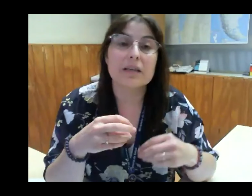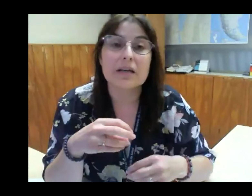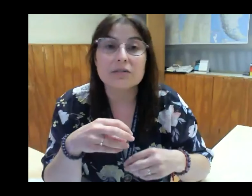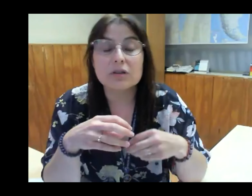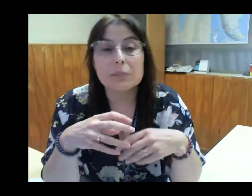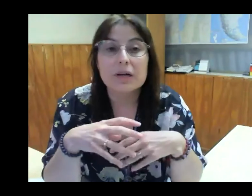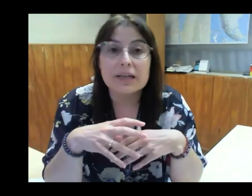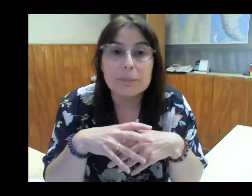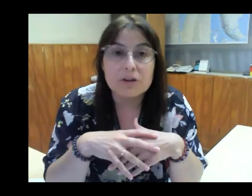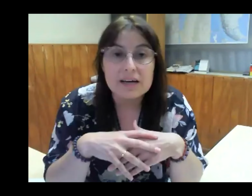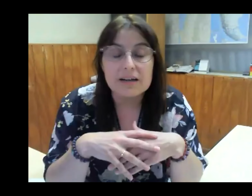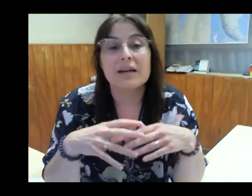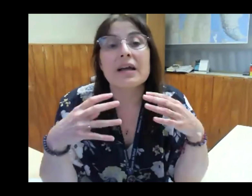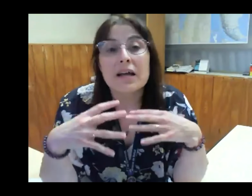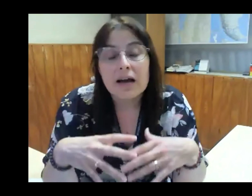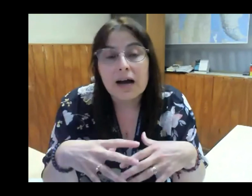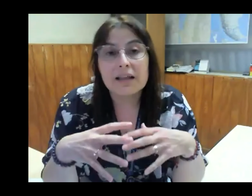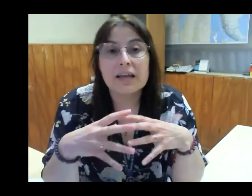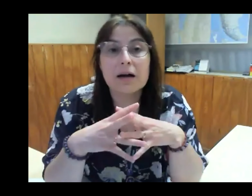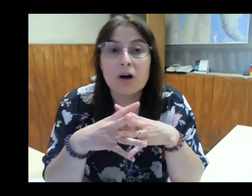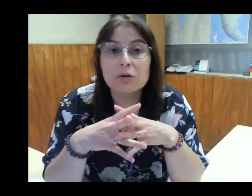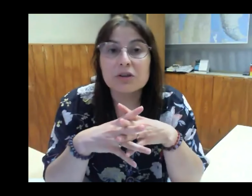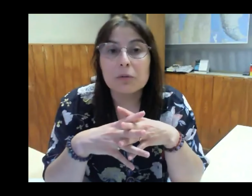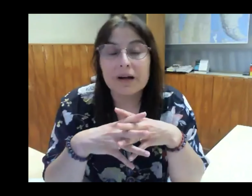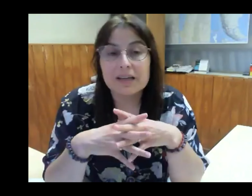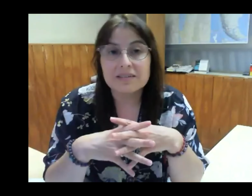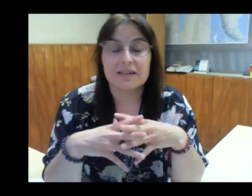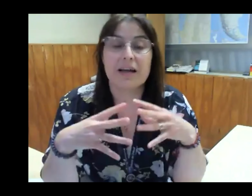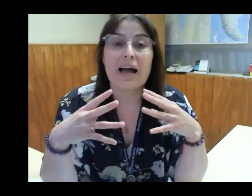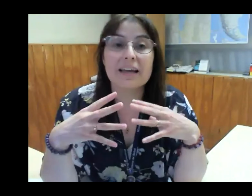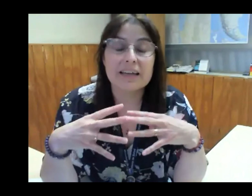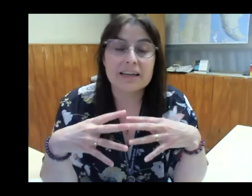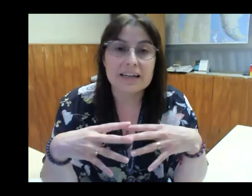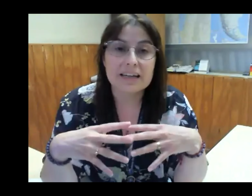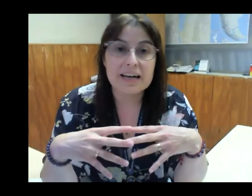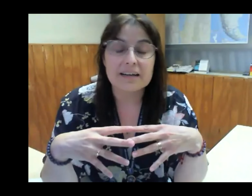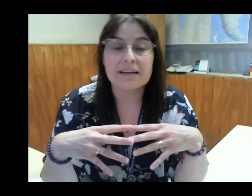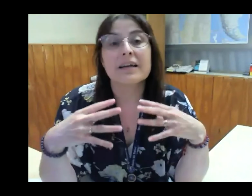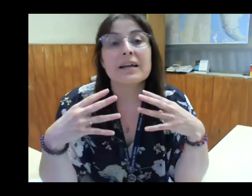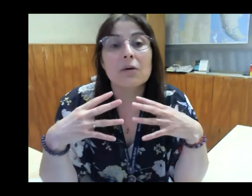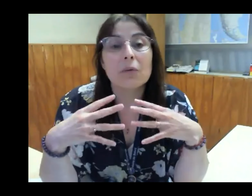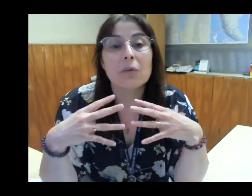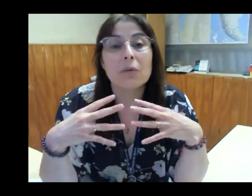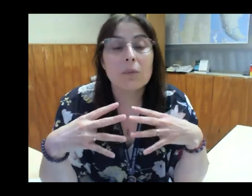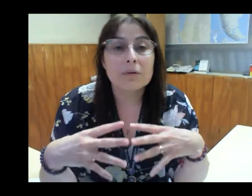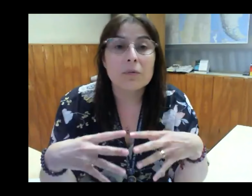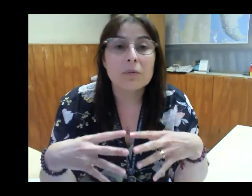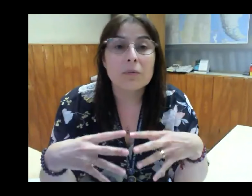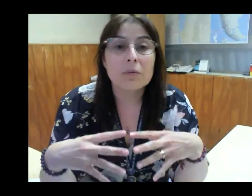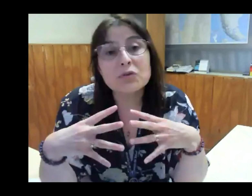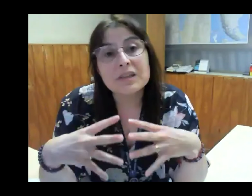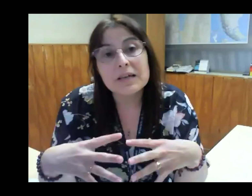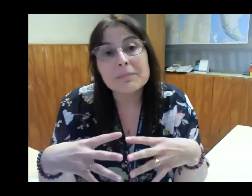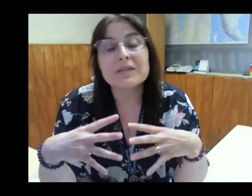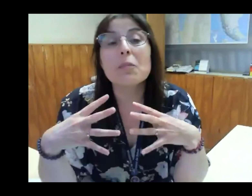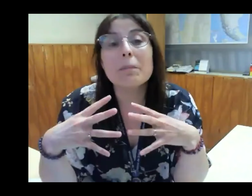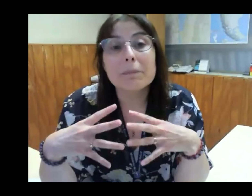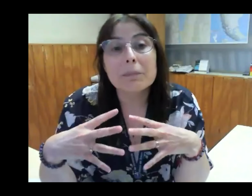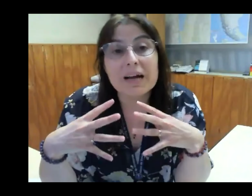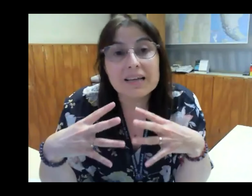de investigación que puedan apoyar a, digamos, a nuestros países, a generar no solo un